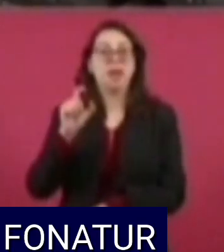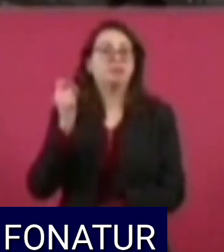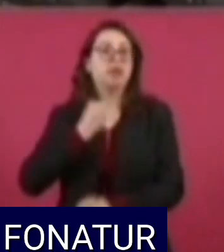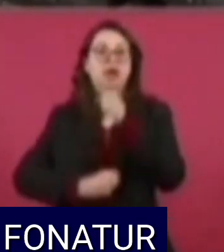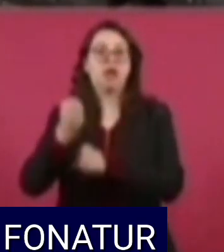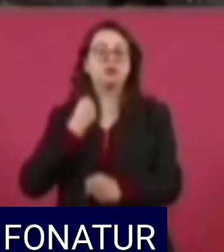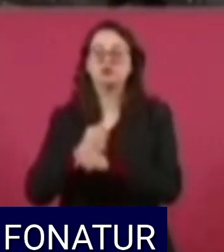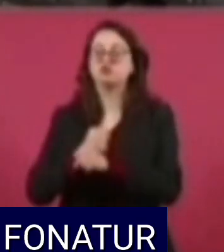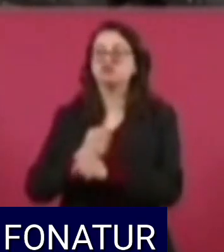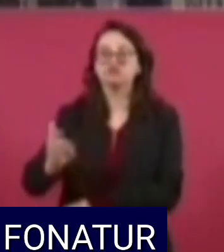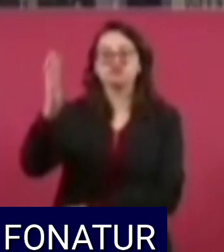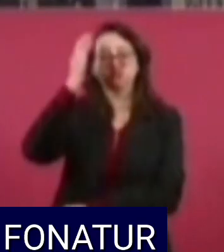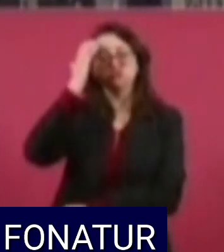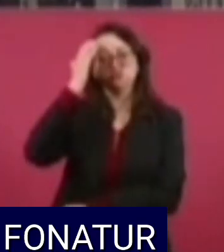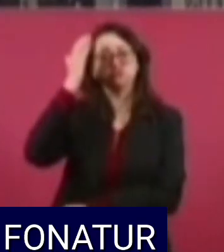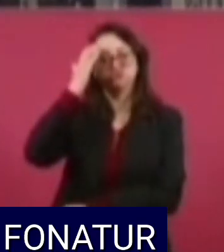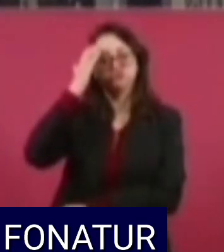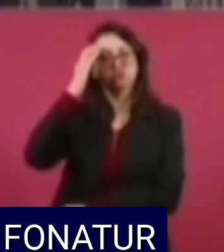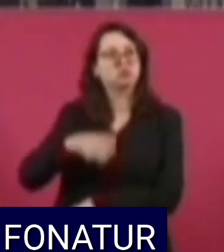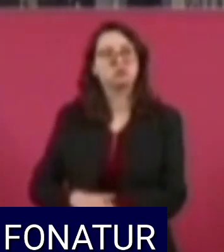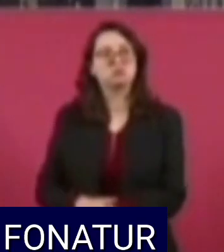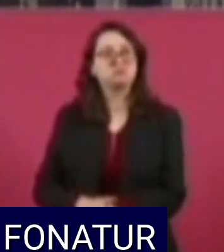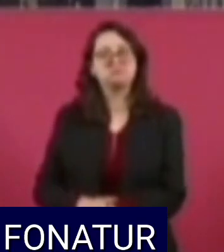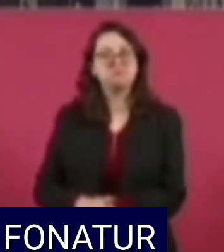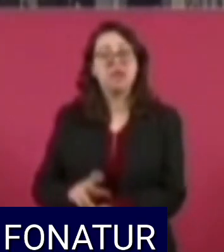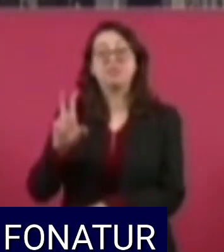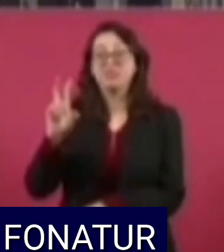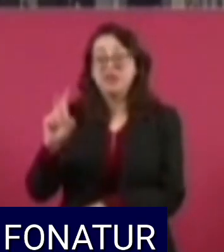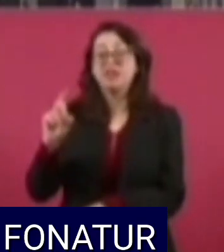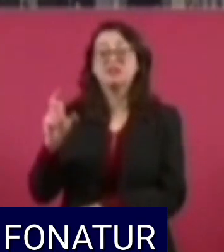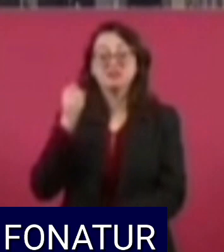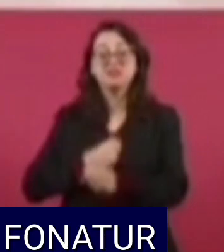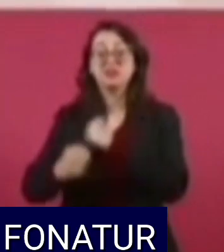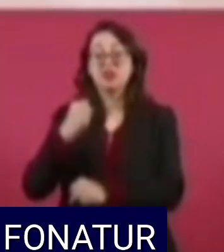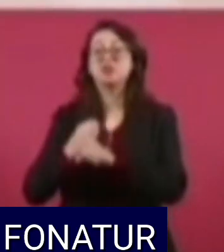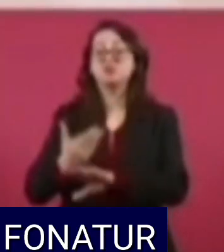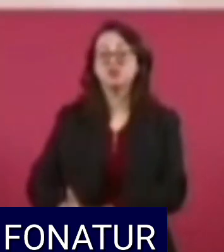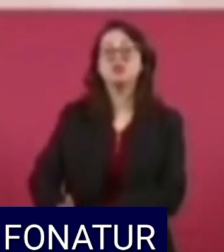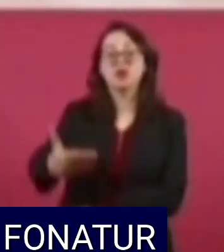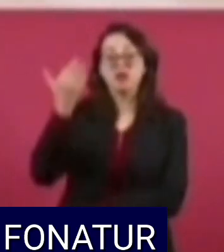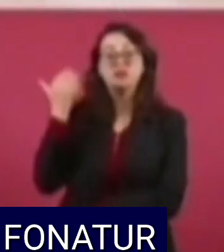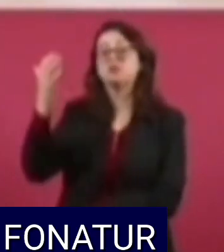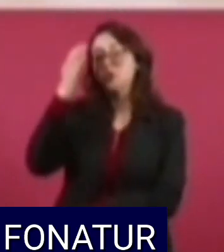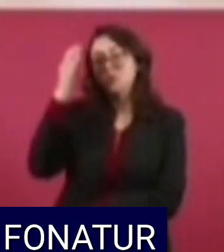años, como 30, cuando empezamos a luchar,